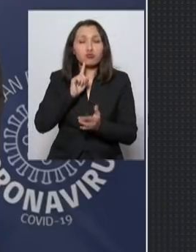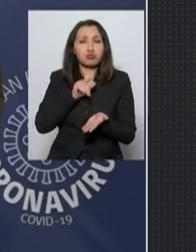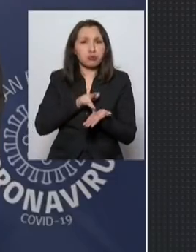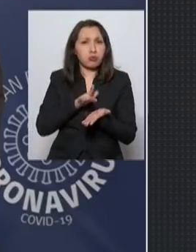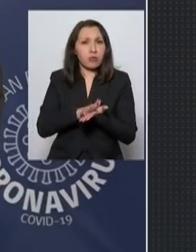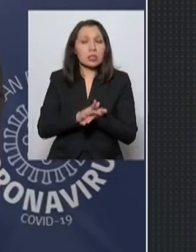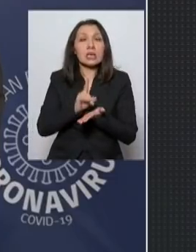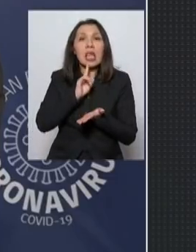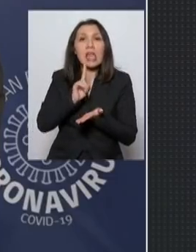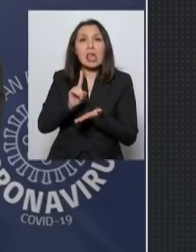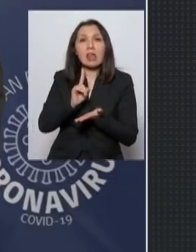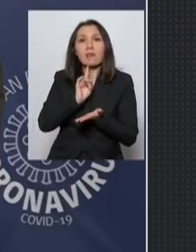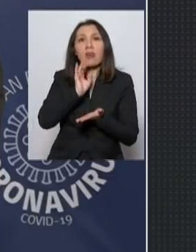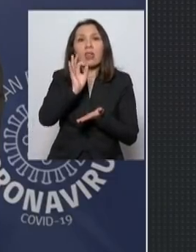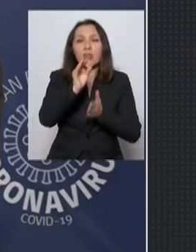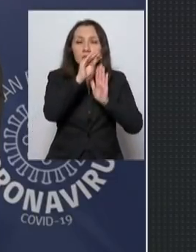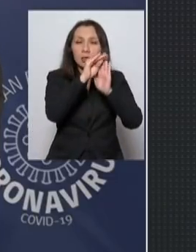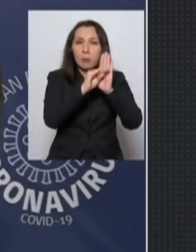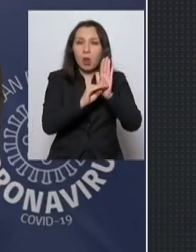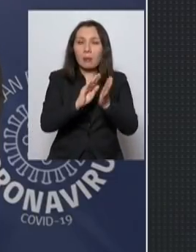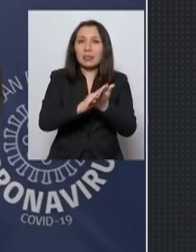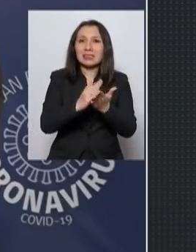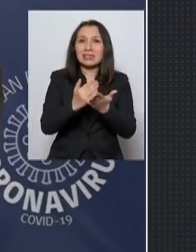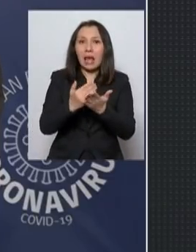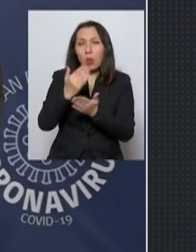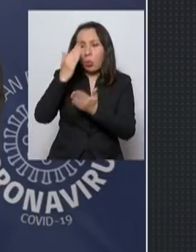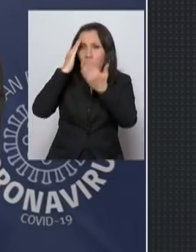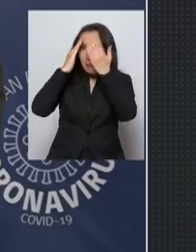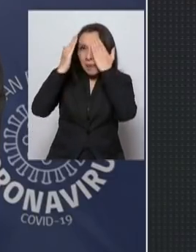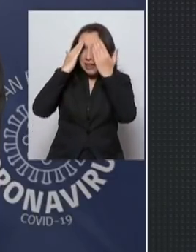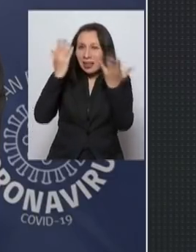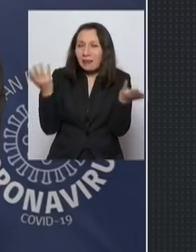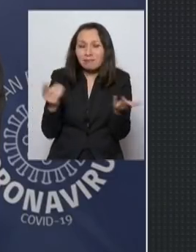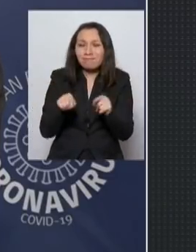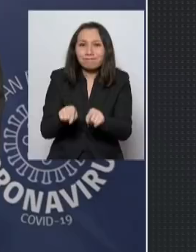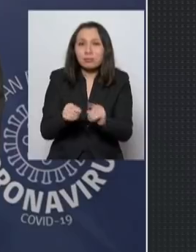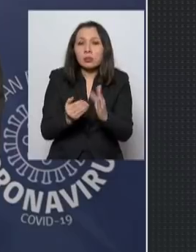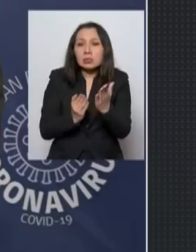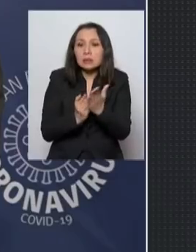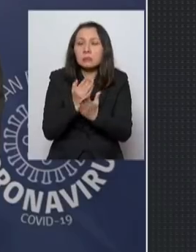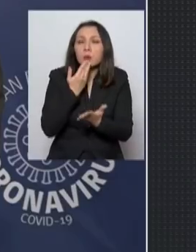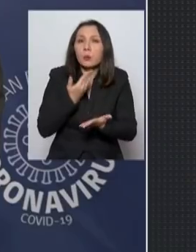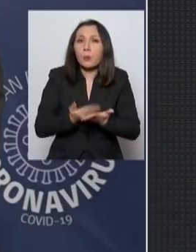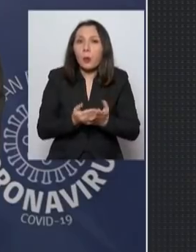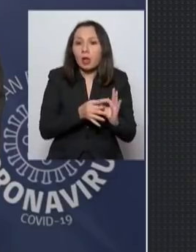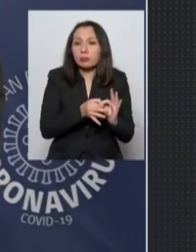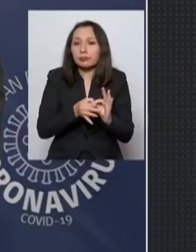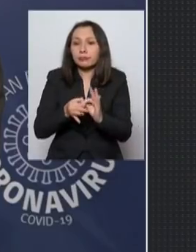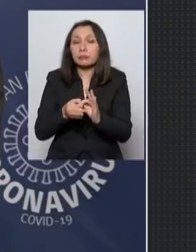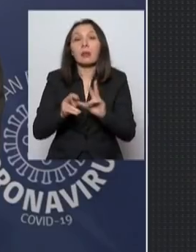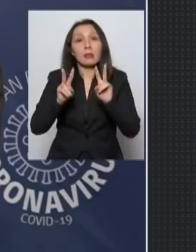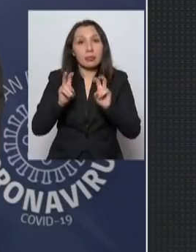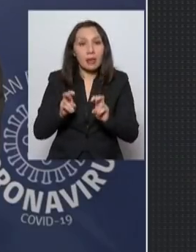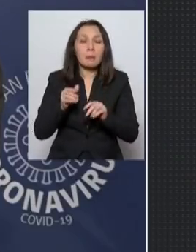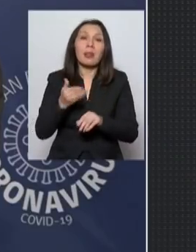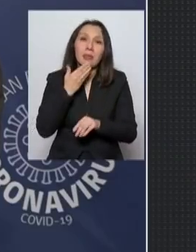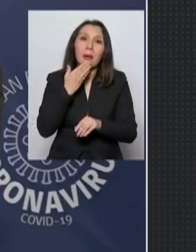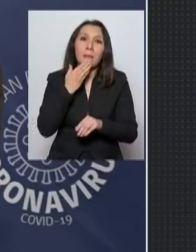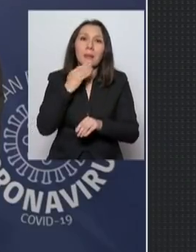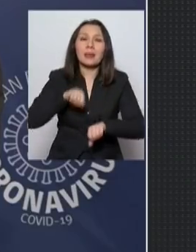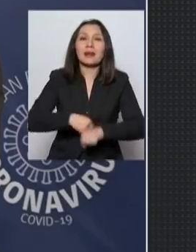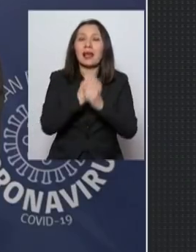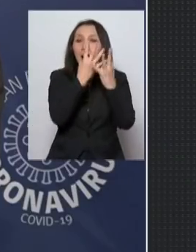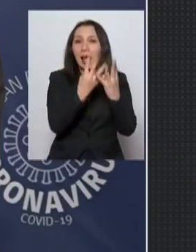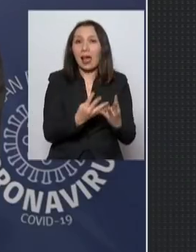fecha, a quién va a ir dirigido este programa de salud mental, alguna fecha de inicio, a eso me refiero. Y respecto al tema de las